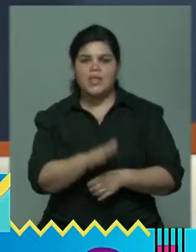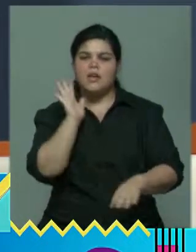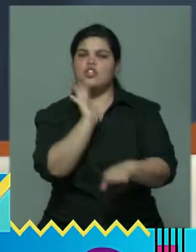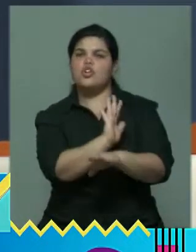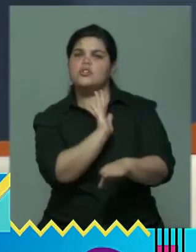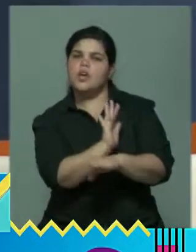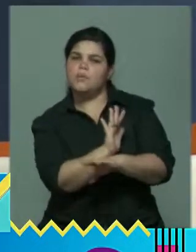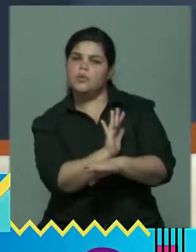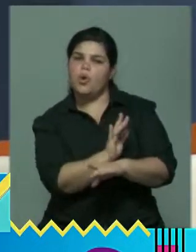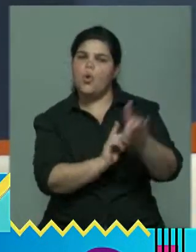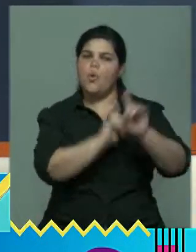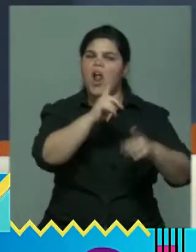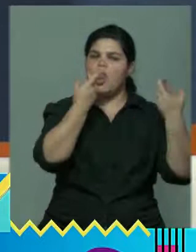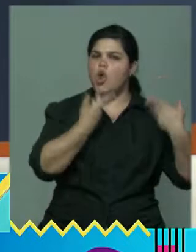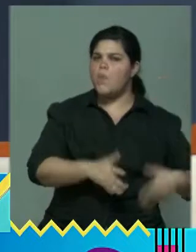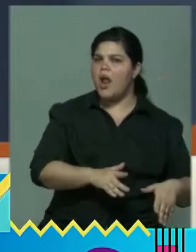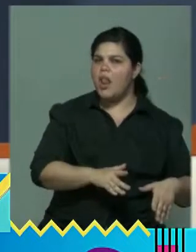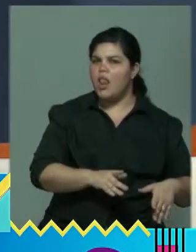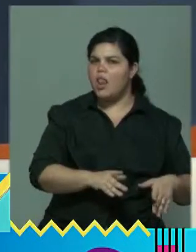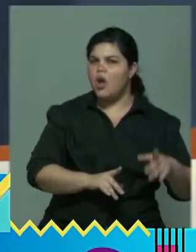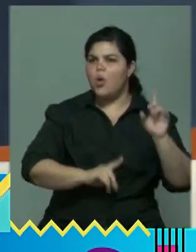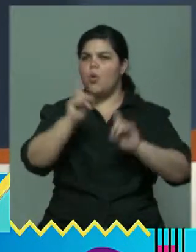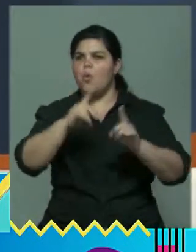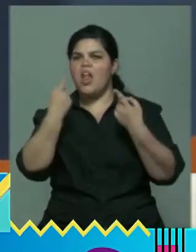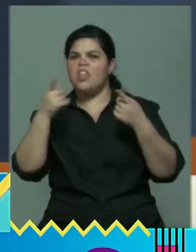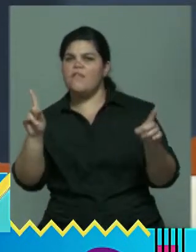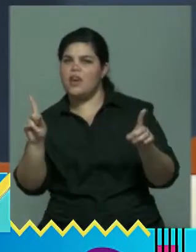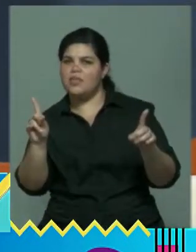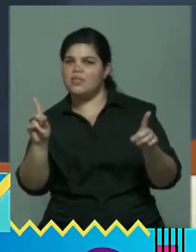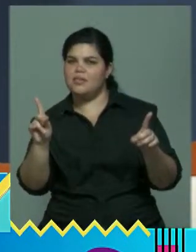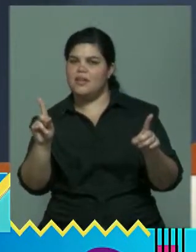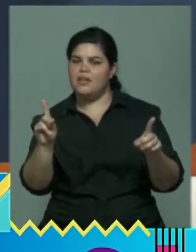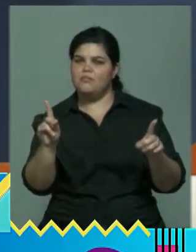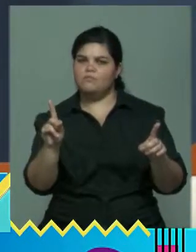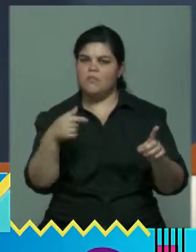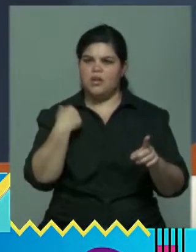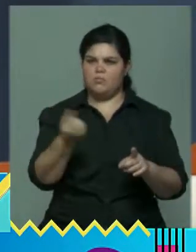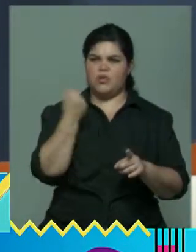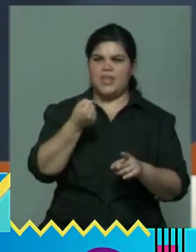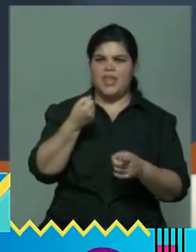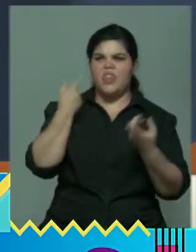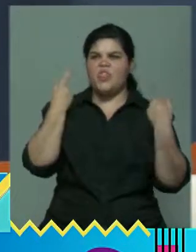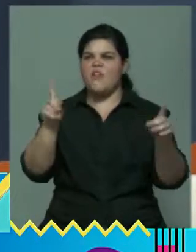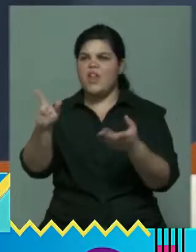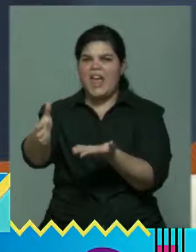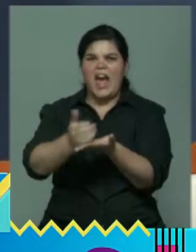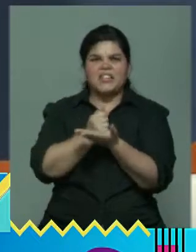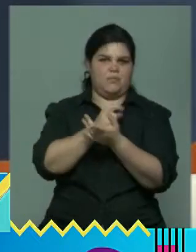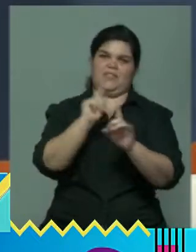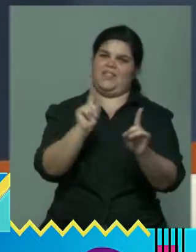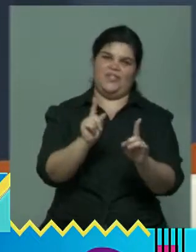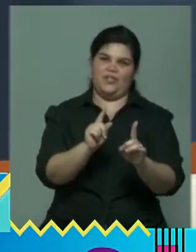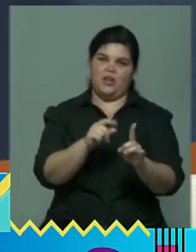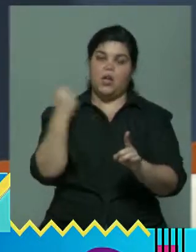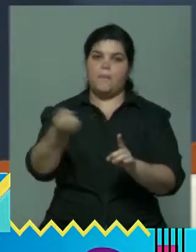lo normativo, lo normal, sí, y como lo distinto, que es lo que hay que aceptar. En realidad no es que hay que aceptar lo distinto, sino tenemos que vivir en diversidad. Por